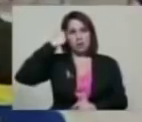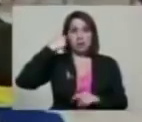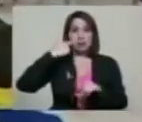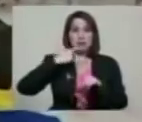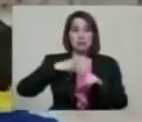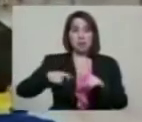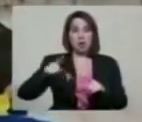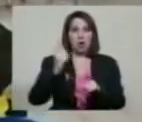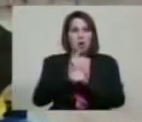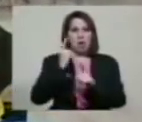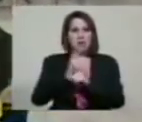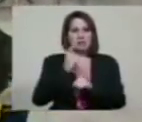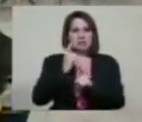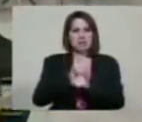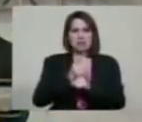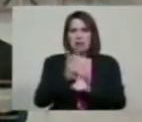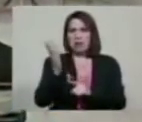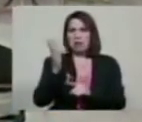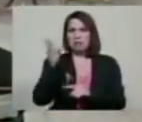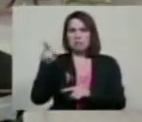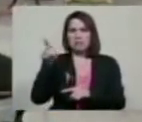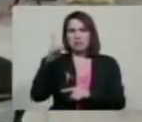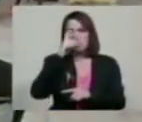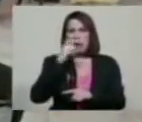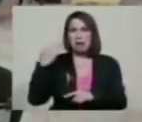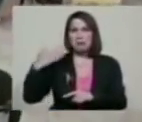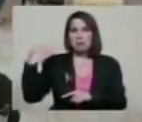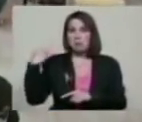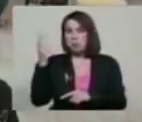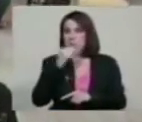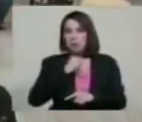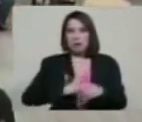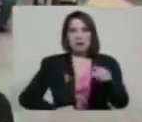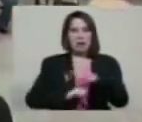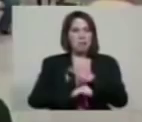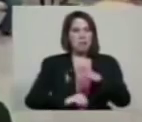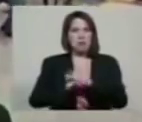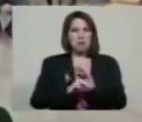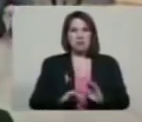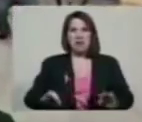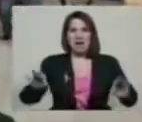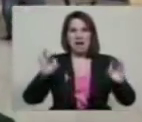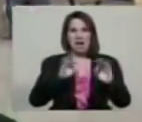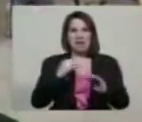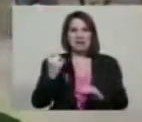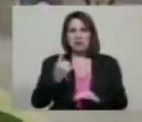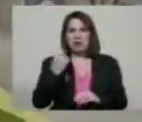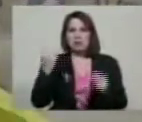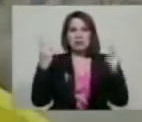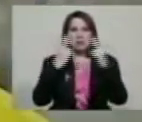en su época no tenían apoyo de nadie. Solo promesa. Te vamos a apoyar.